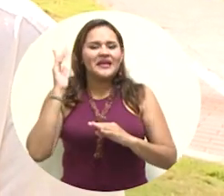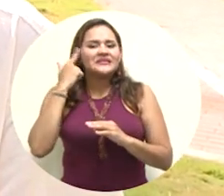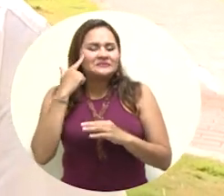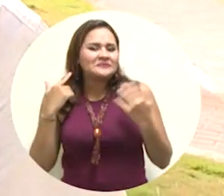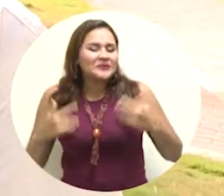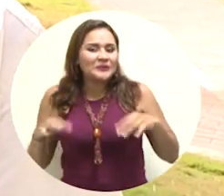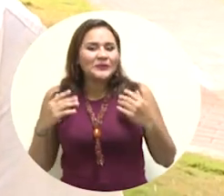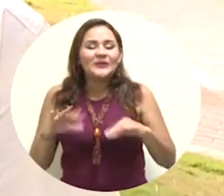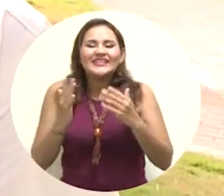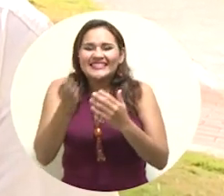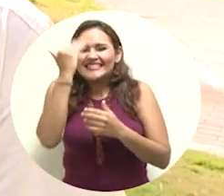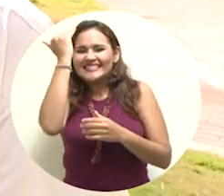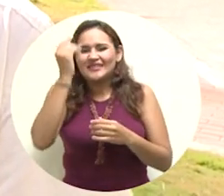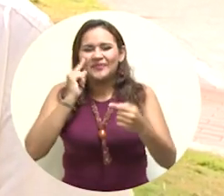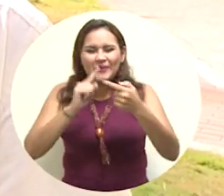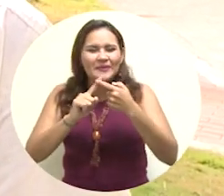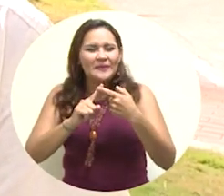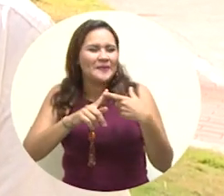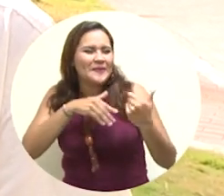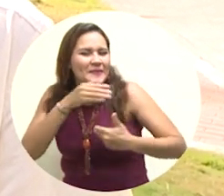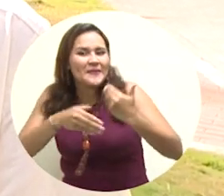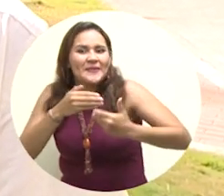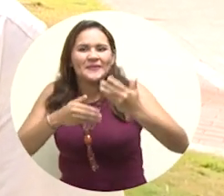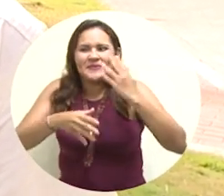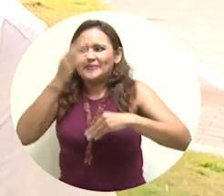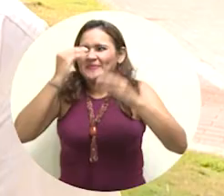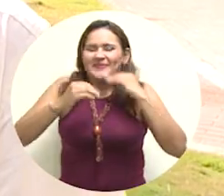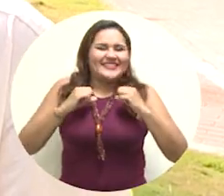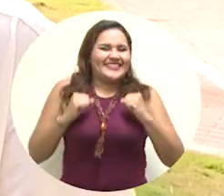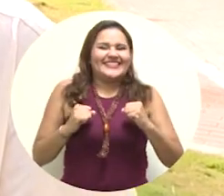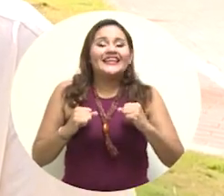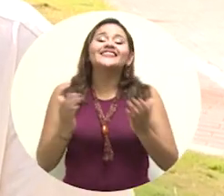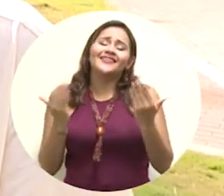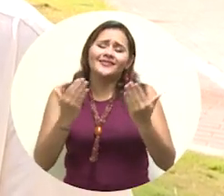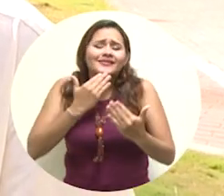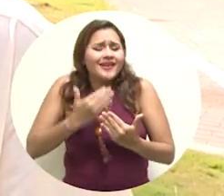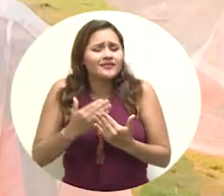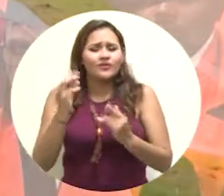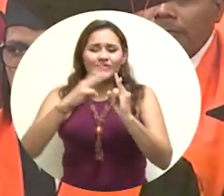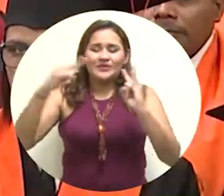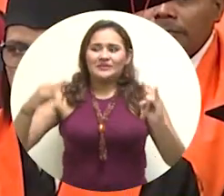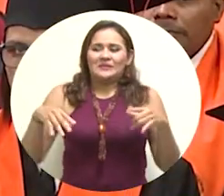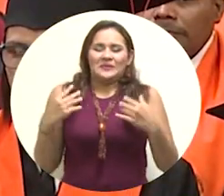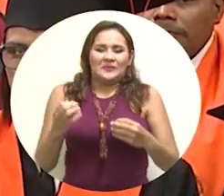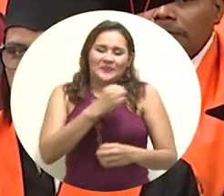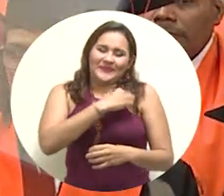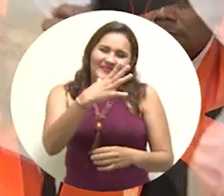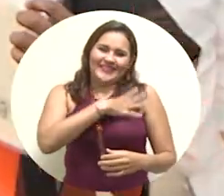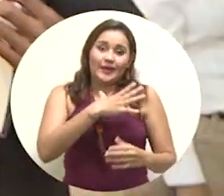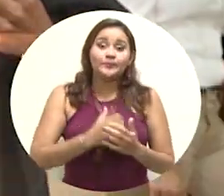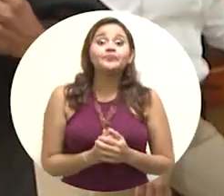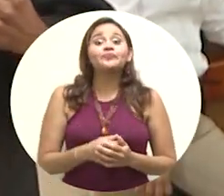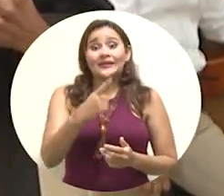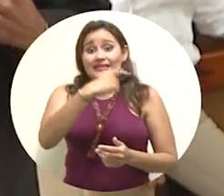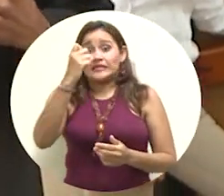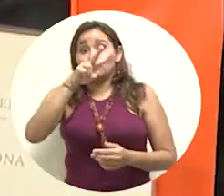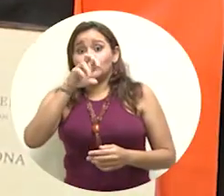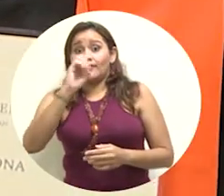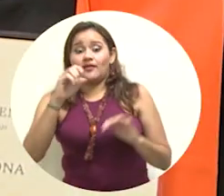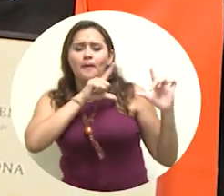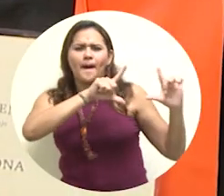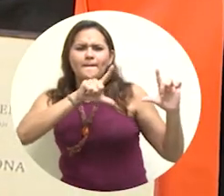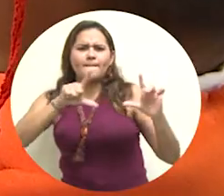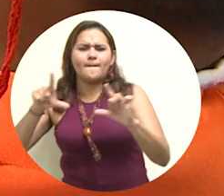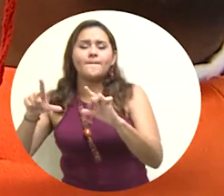un sueño que tiene y a un paso de un sueño cumplido gracias a la Universidad Magdalena que brindarle esa oportunidad. Estos 170 graduados que la Universidad